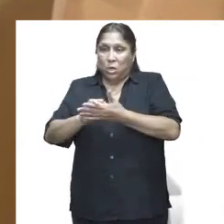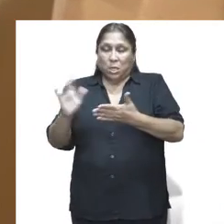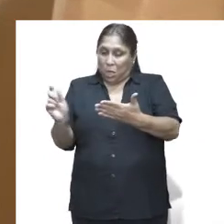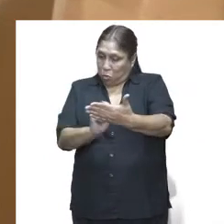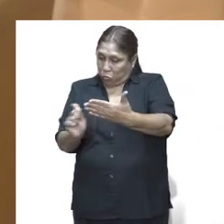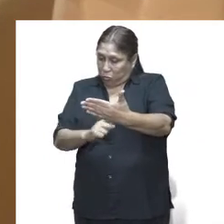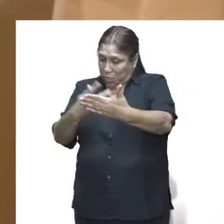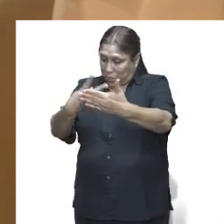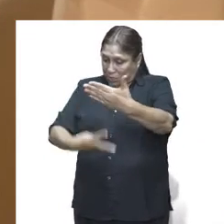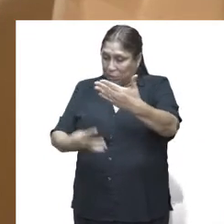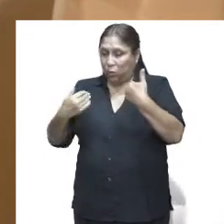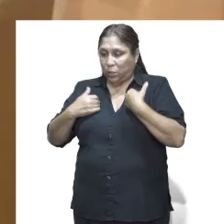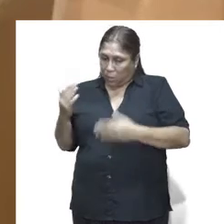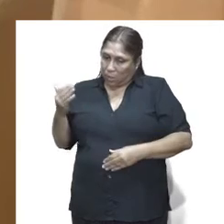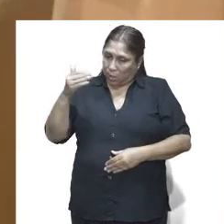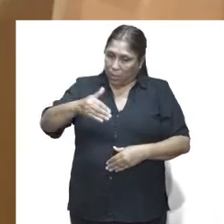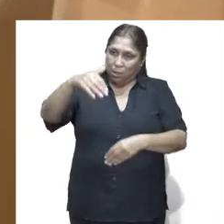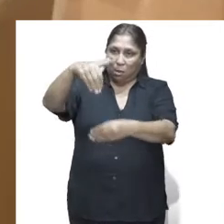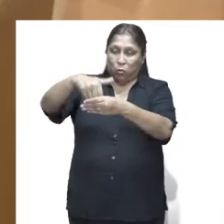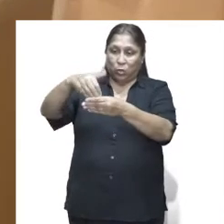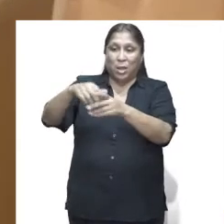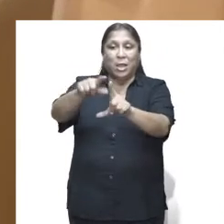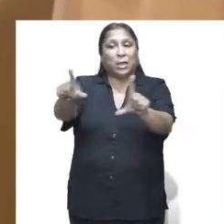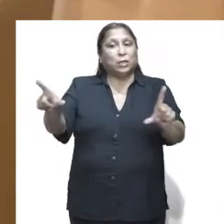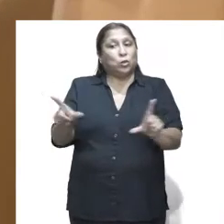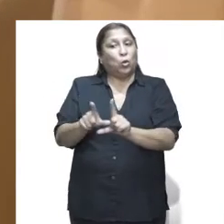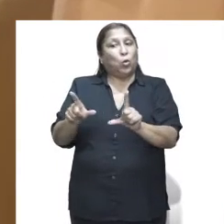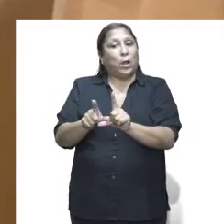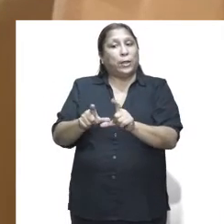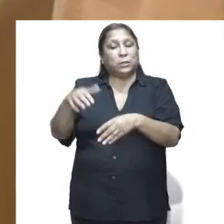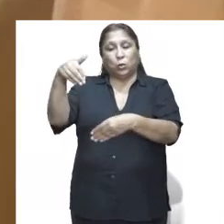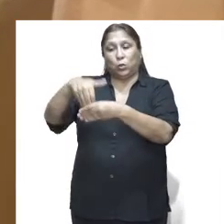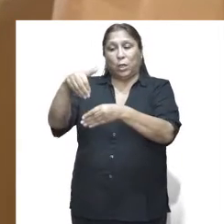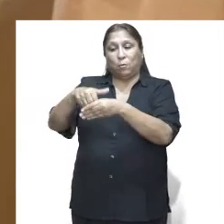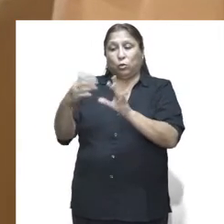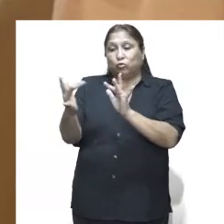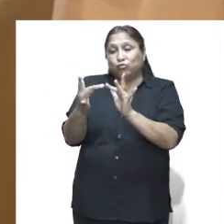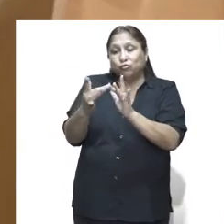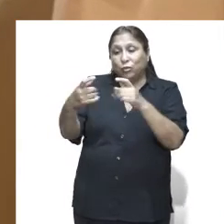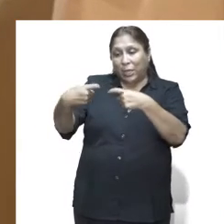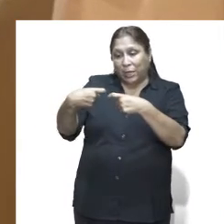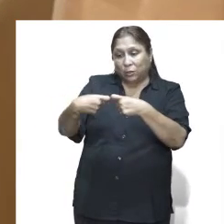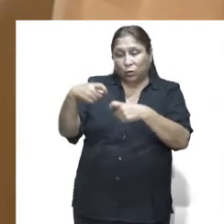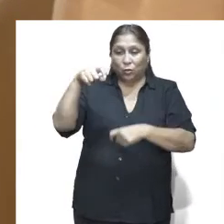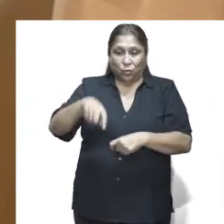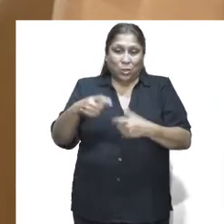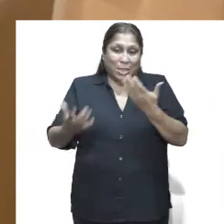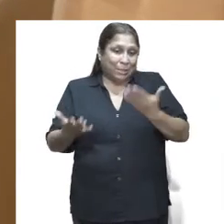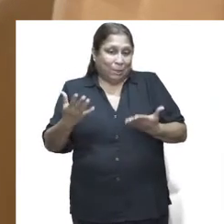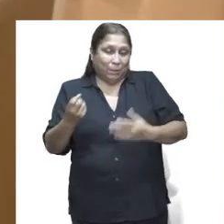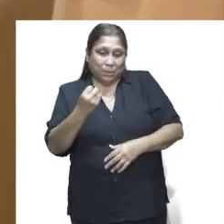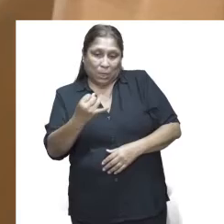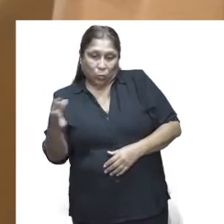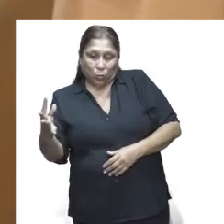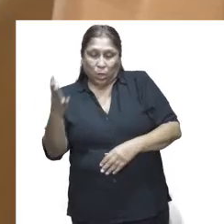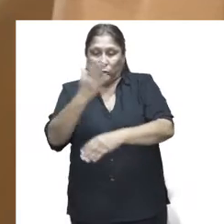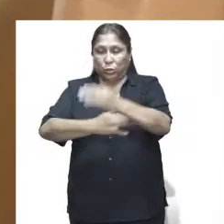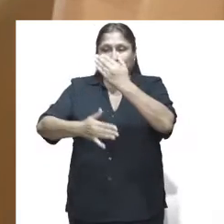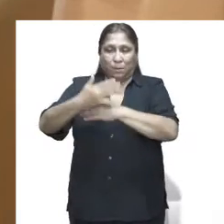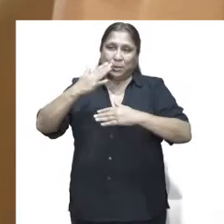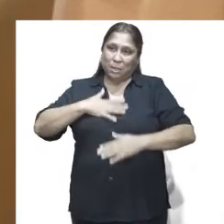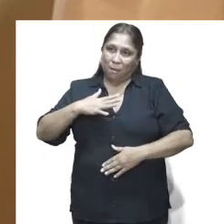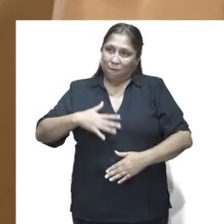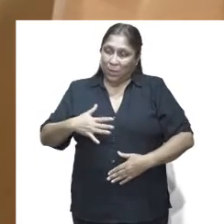que tengan que votar en centros de votación con el voto electrónico, y tal vez alguna con discapacidad física o con un